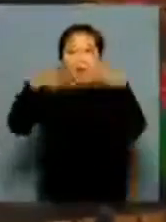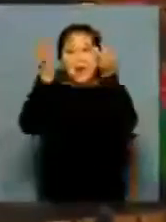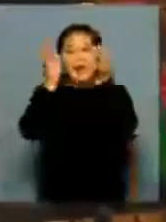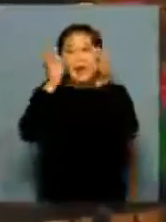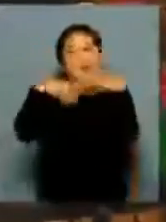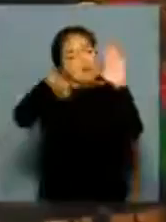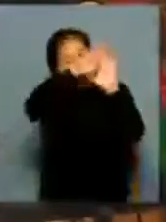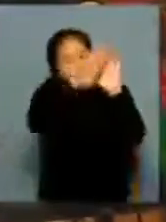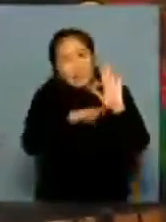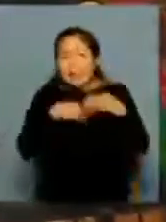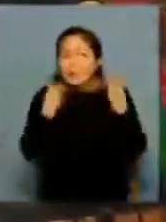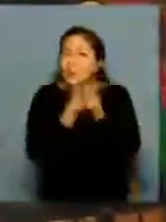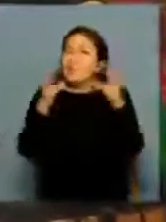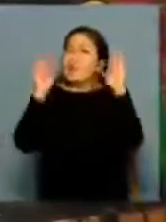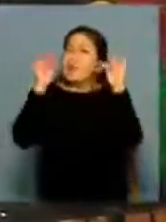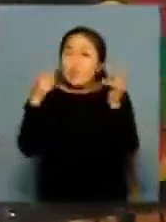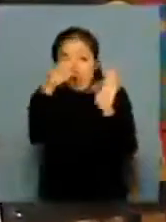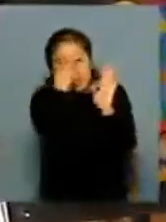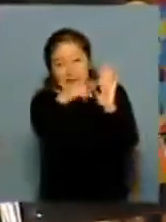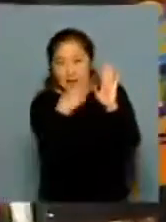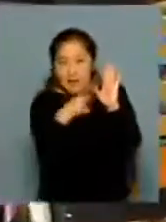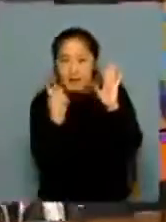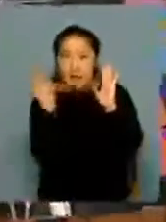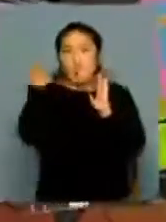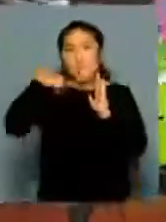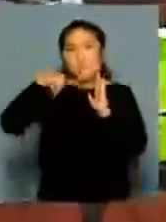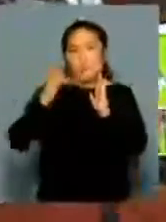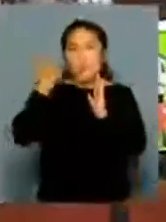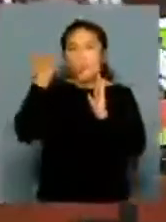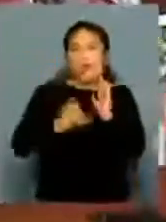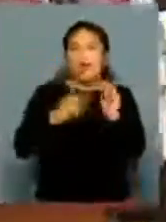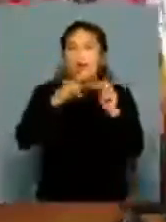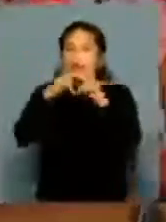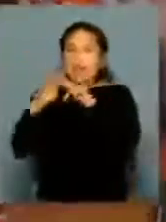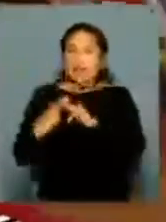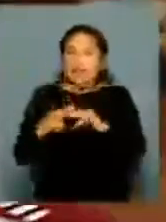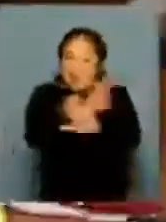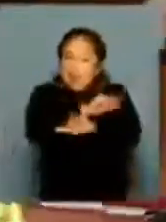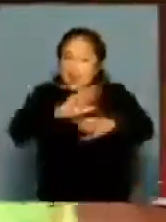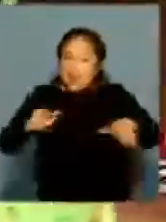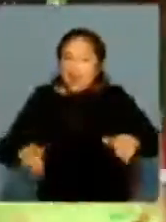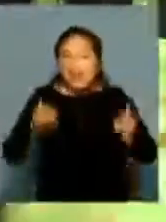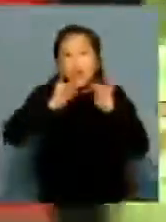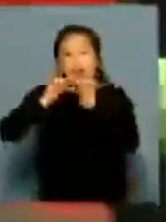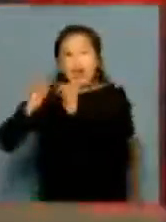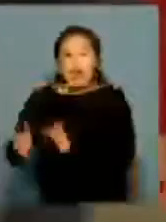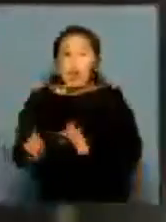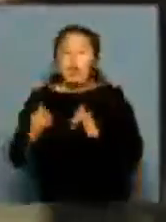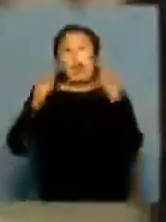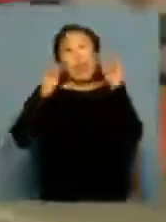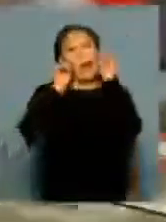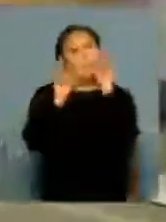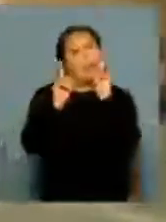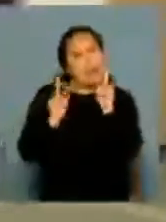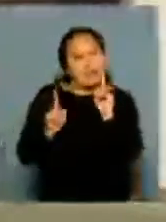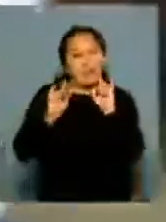enorme, sabemos que es complicado leerlo, pero hay talleres para niños, para adolescentes, para